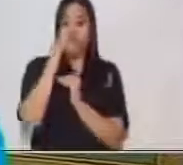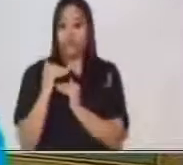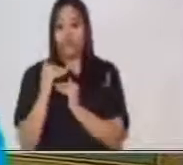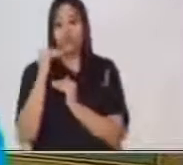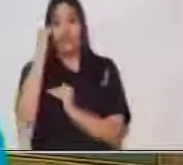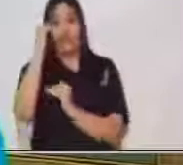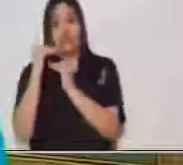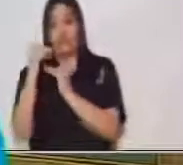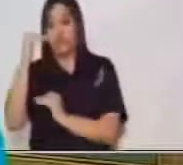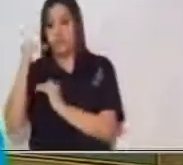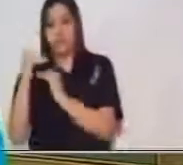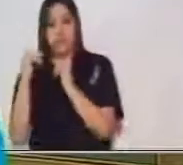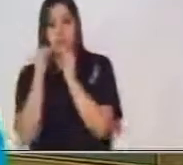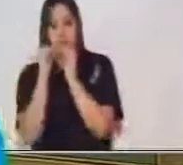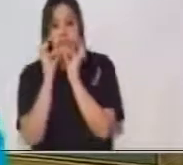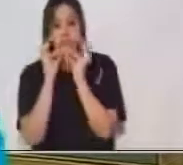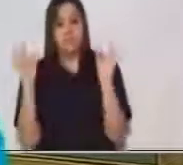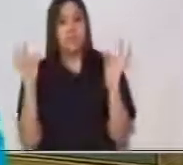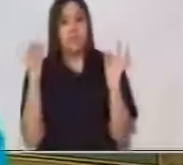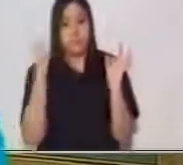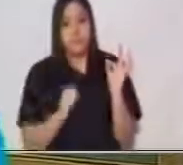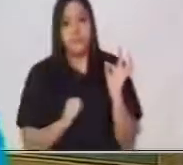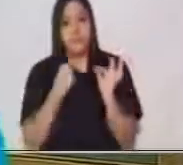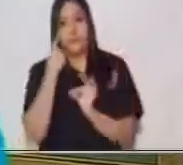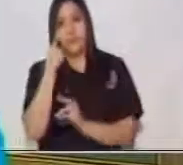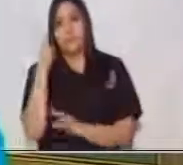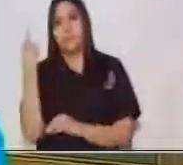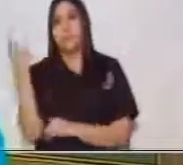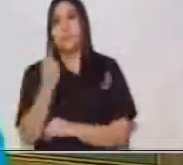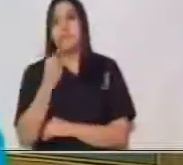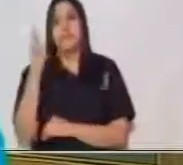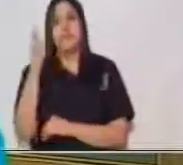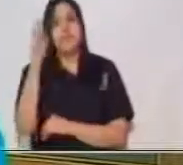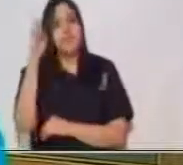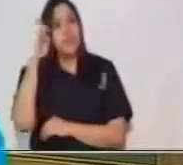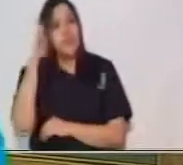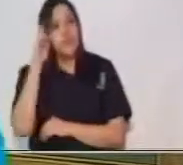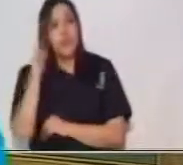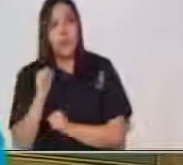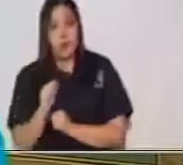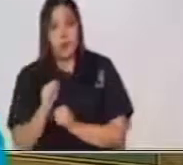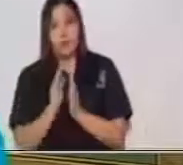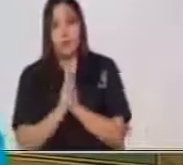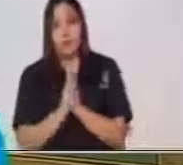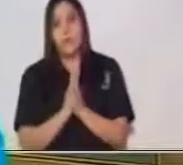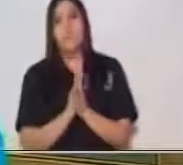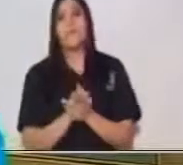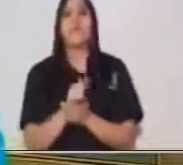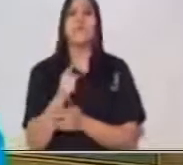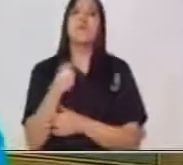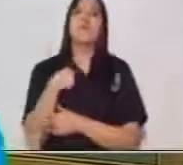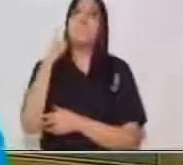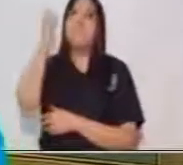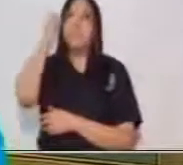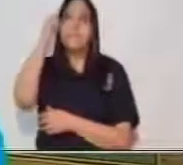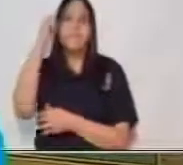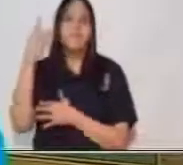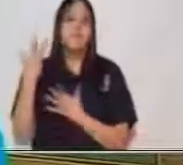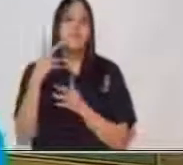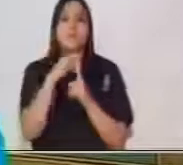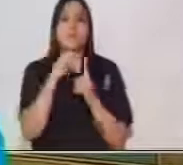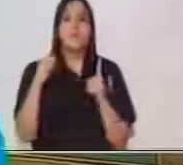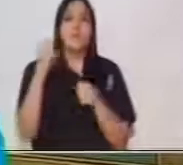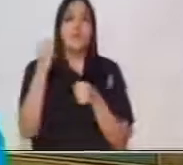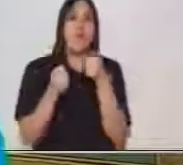otras permanecen en la línea, lo cual es muy importante que siempre recuerdes. Muy bien, entonces pensemos en una oración